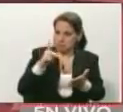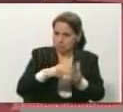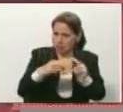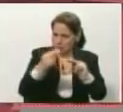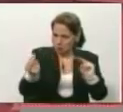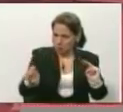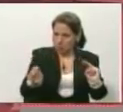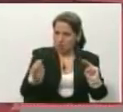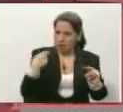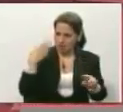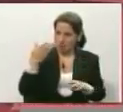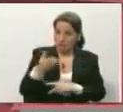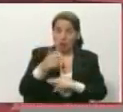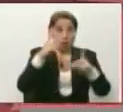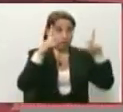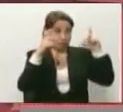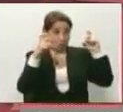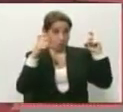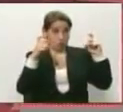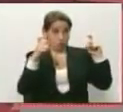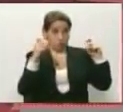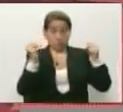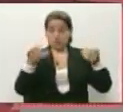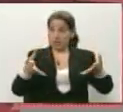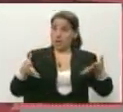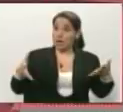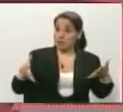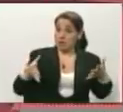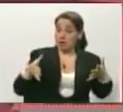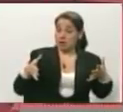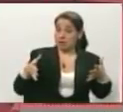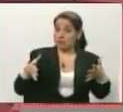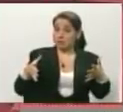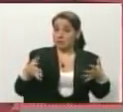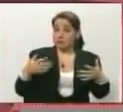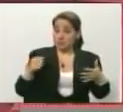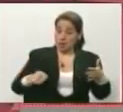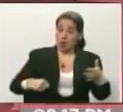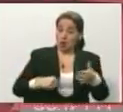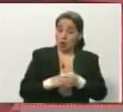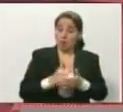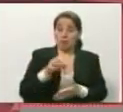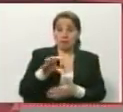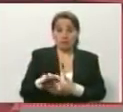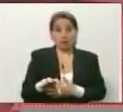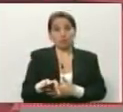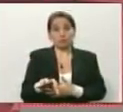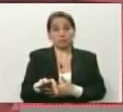Se fueron para allá a tomarse la foto. Si ganaban, si ellos daban el golpe de Estado, era